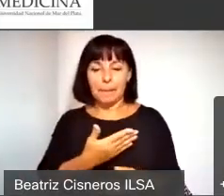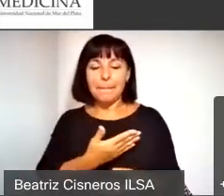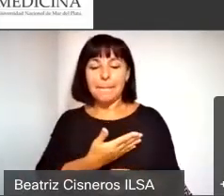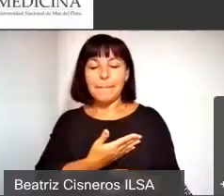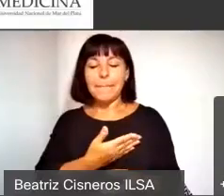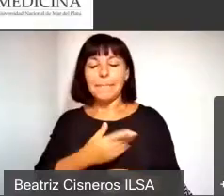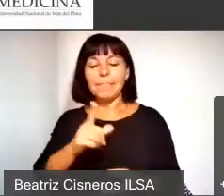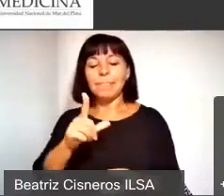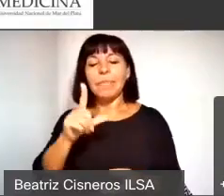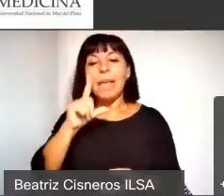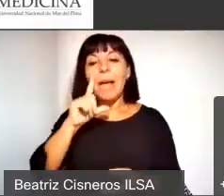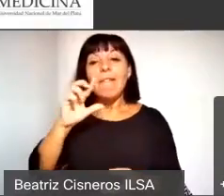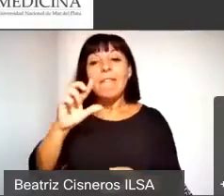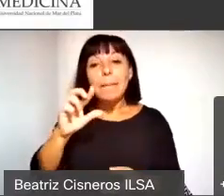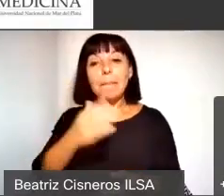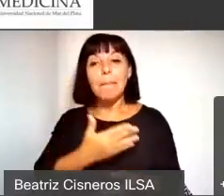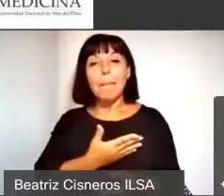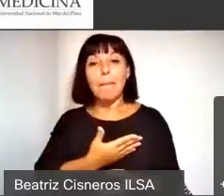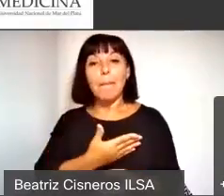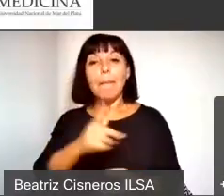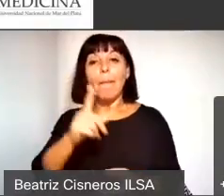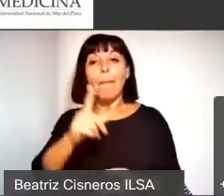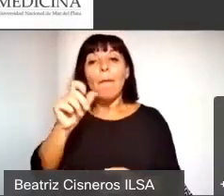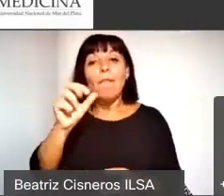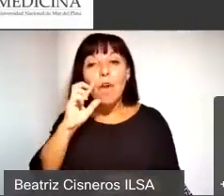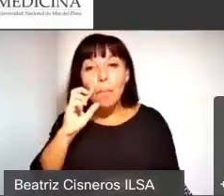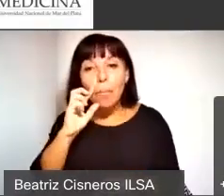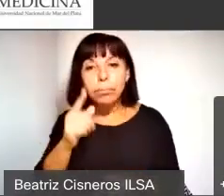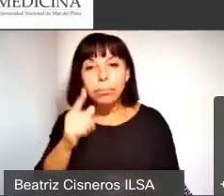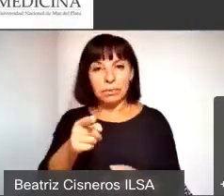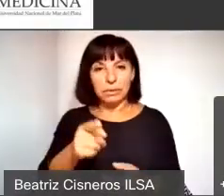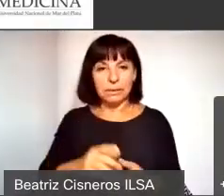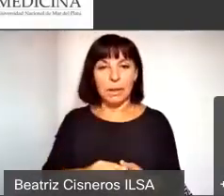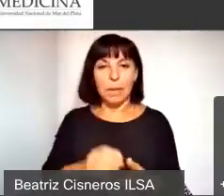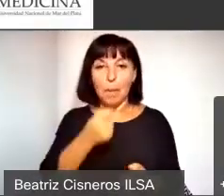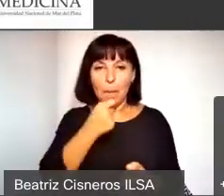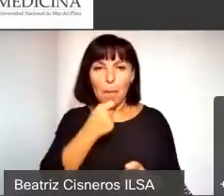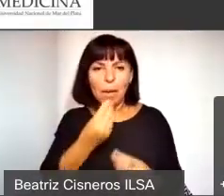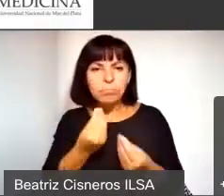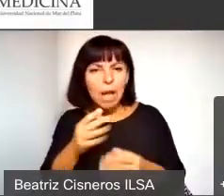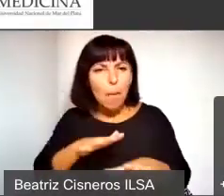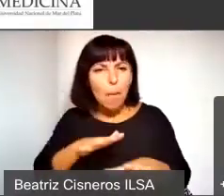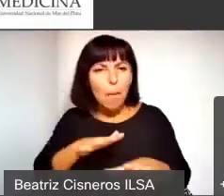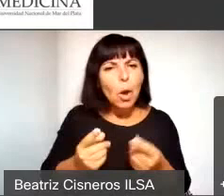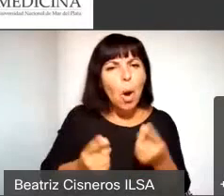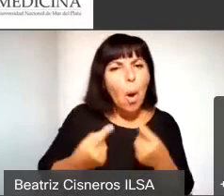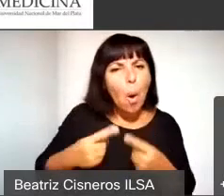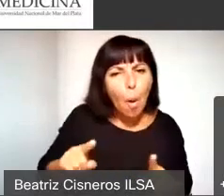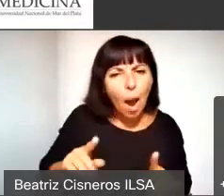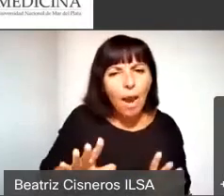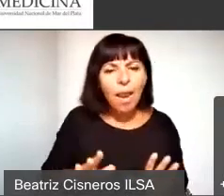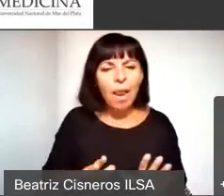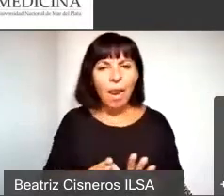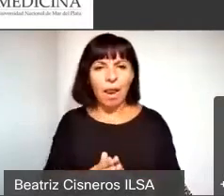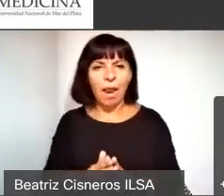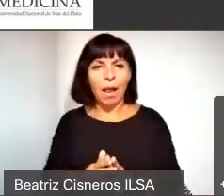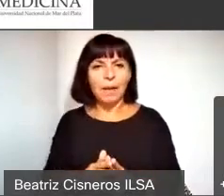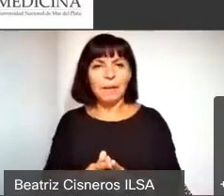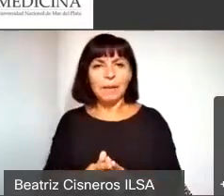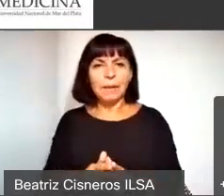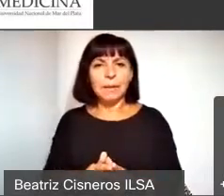flip-flop, en el cual un fosfolípido que está en una hemicapa de la membrana